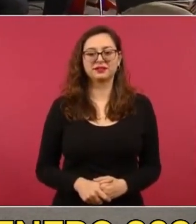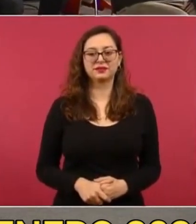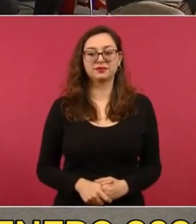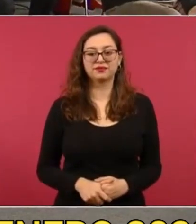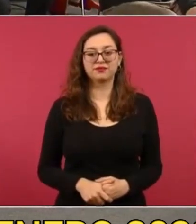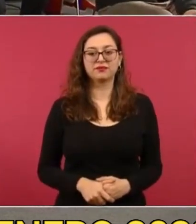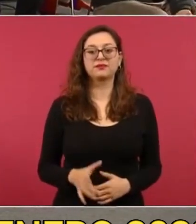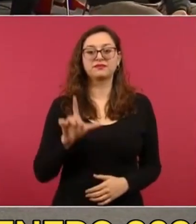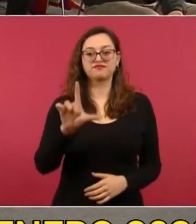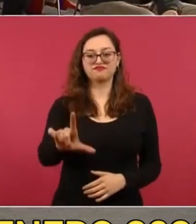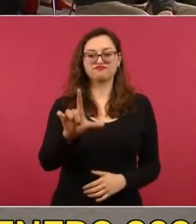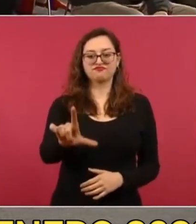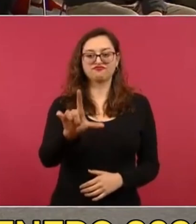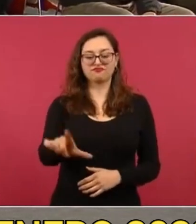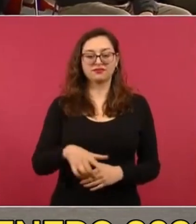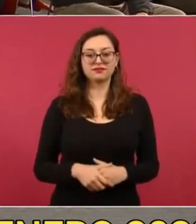para el lunes.